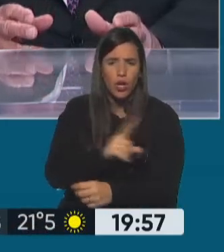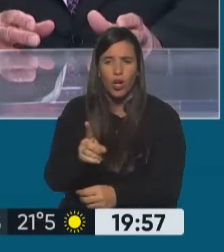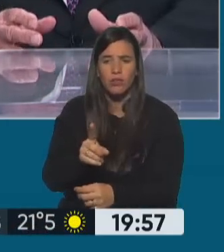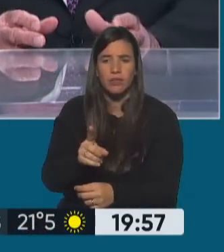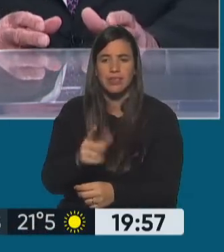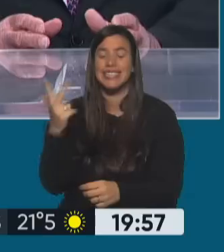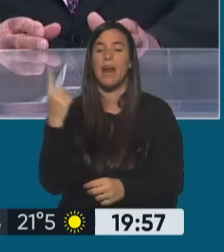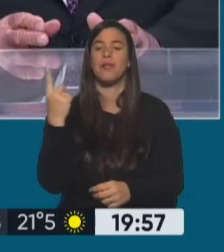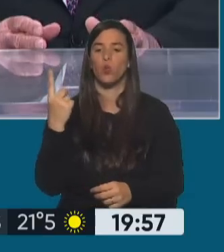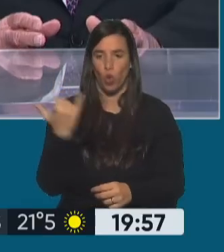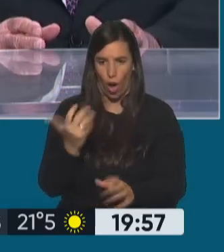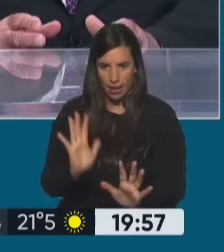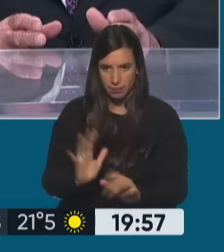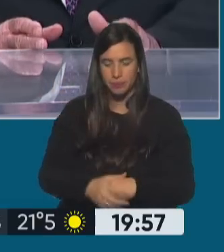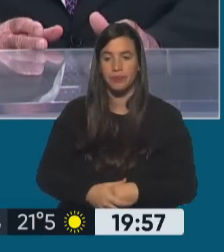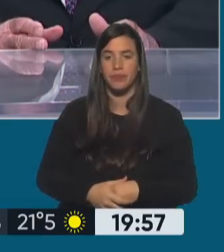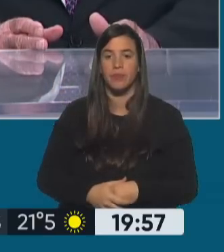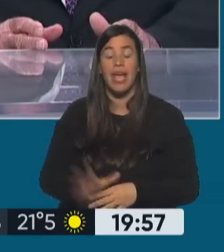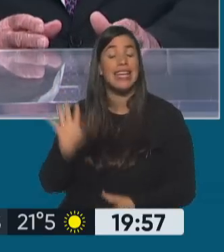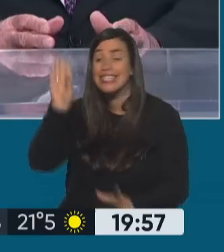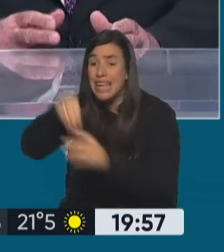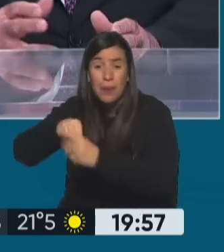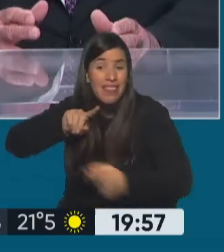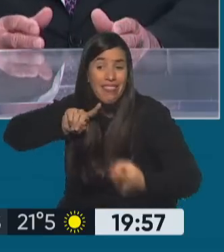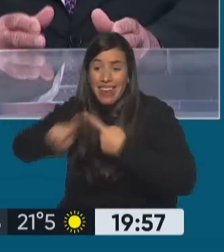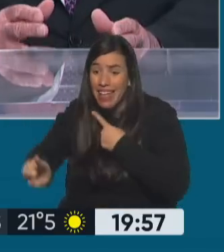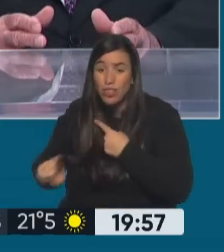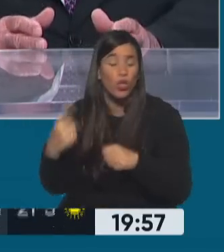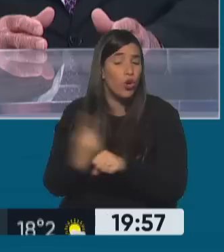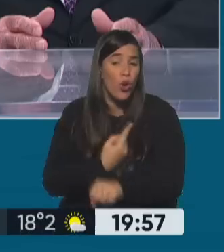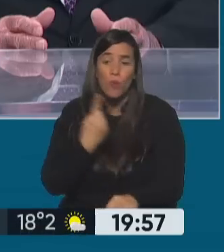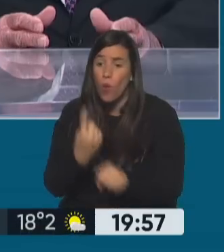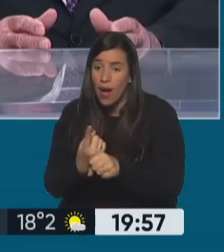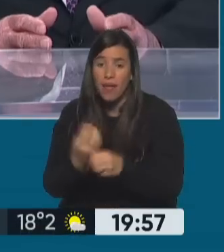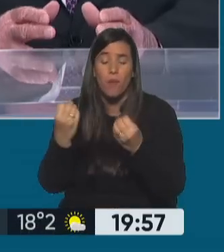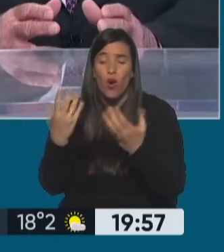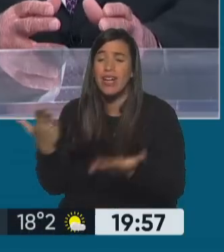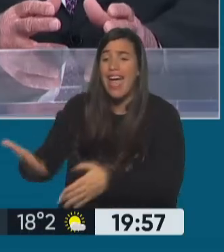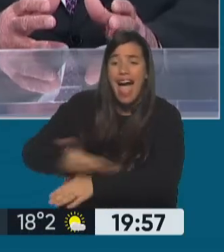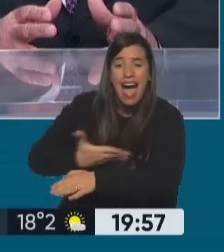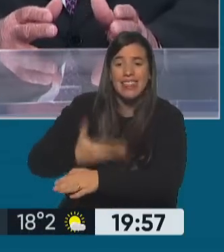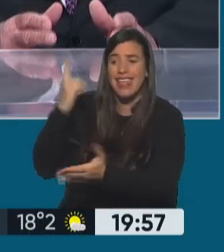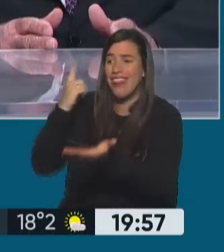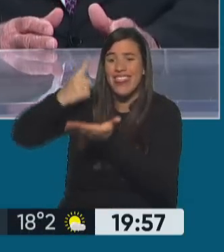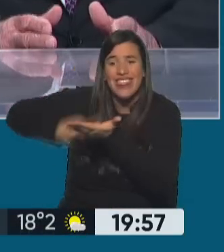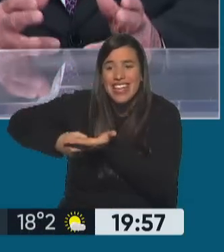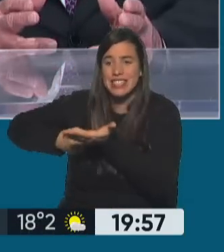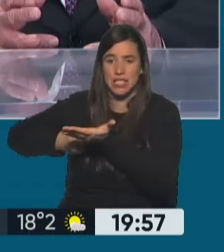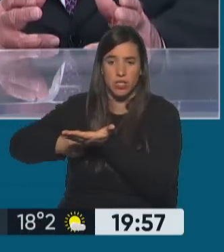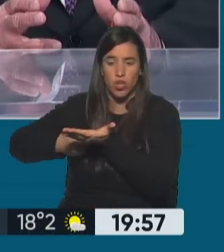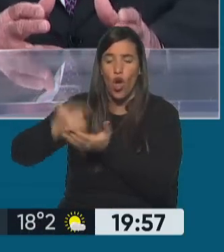Como competencia no originaria. No puede intervenir de manera directa si hay una decisión previa de una